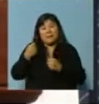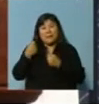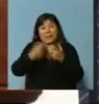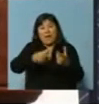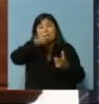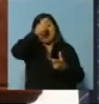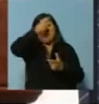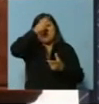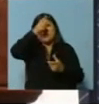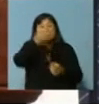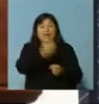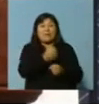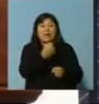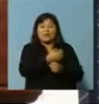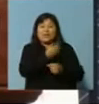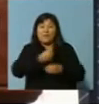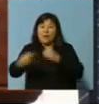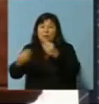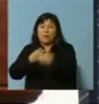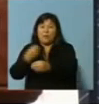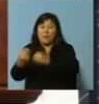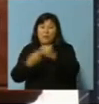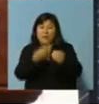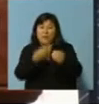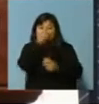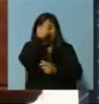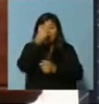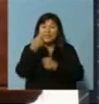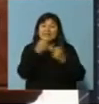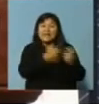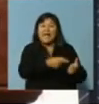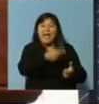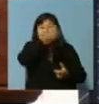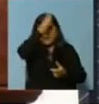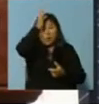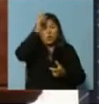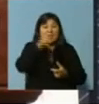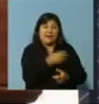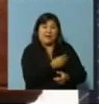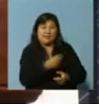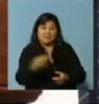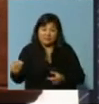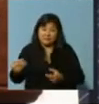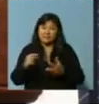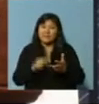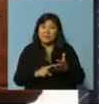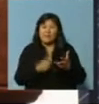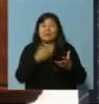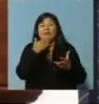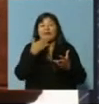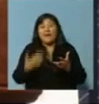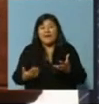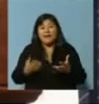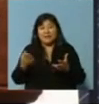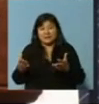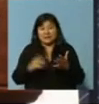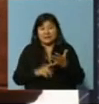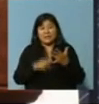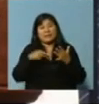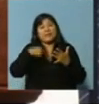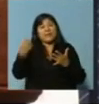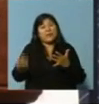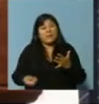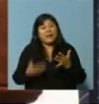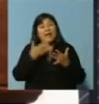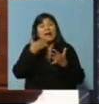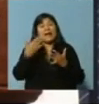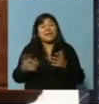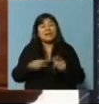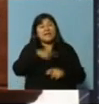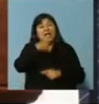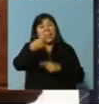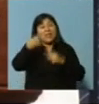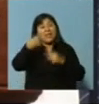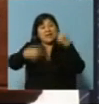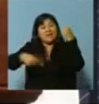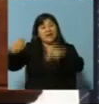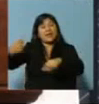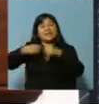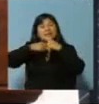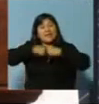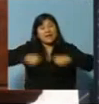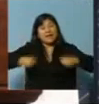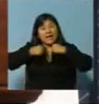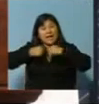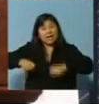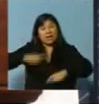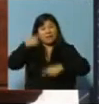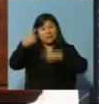gran oportunidad para los jóvenes. Desde ya agradecer a las diferentes secretarías para que esto llegue a